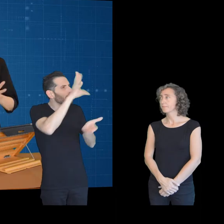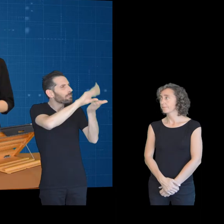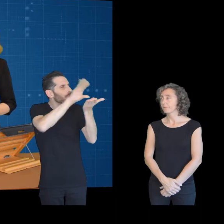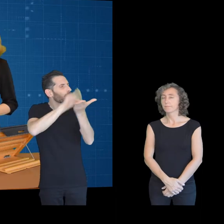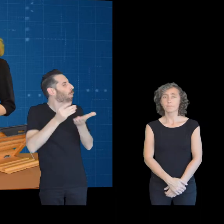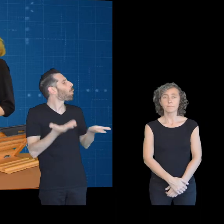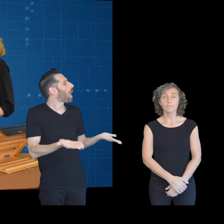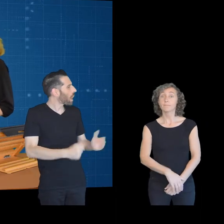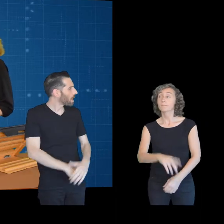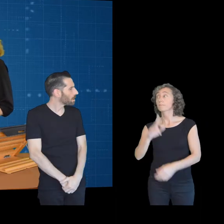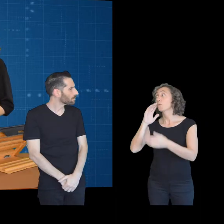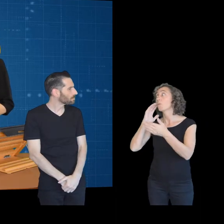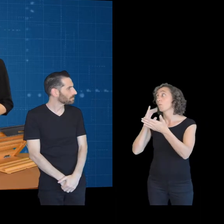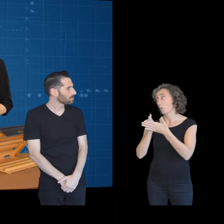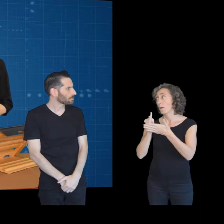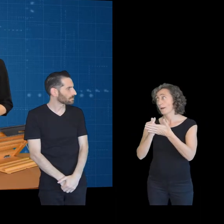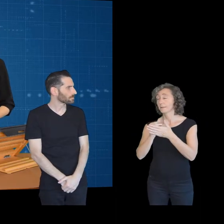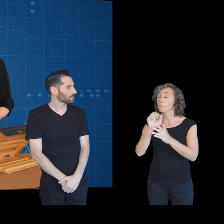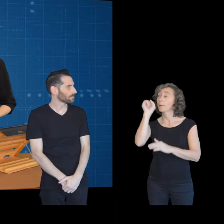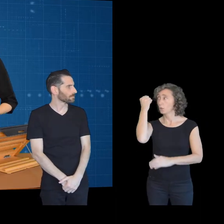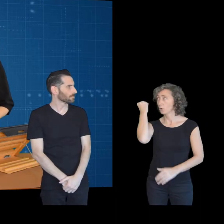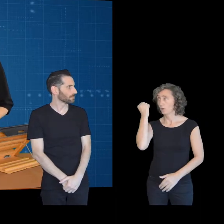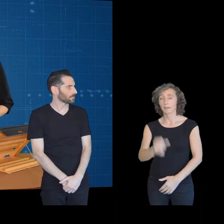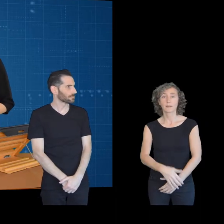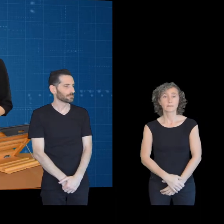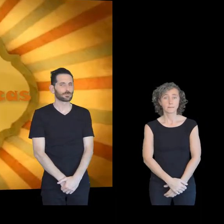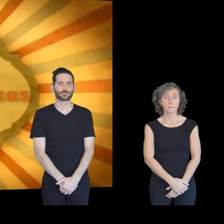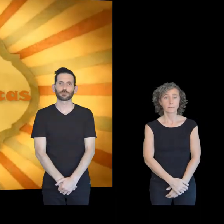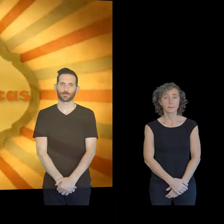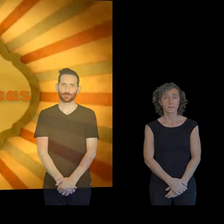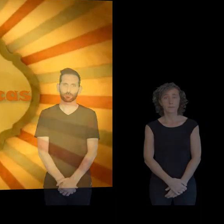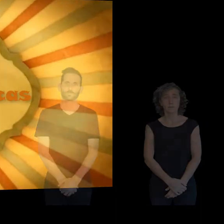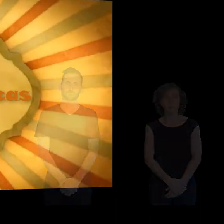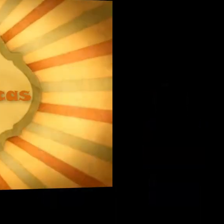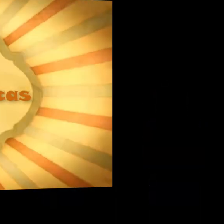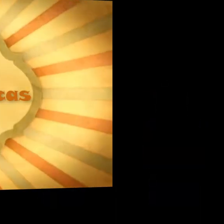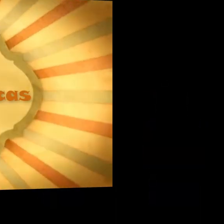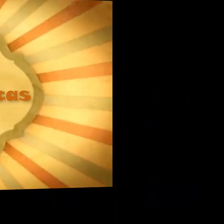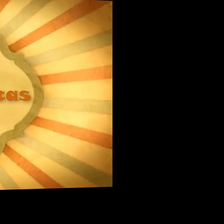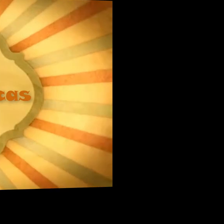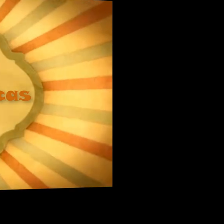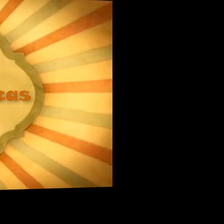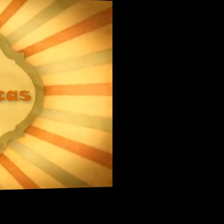atopamos? Bueno, atopou Wegener, claro, que outras probas atopou? Probas paleontolóxicas.